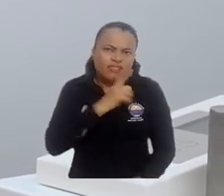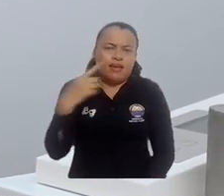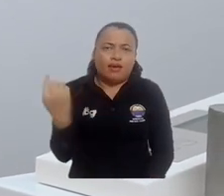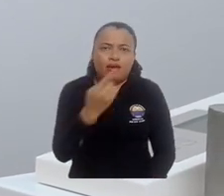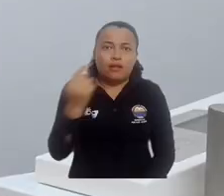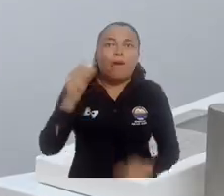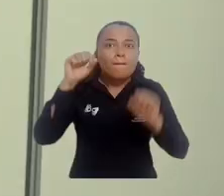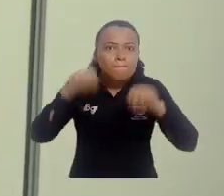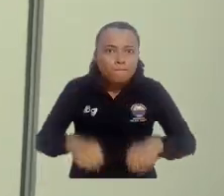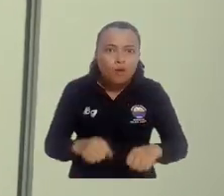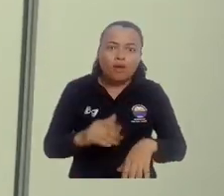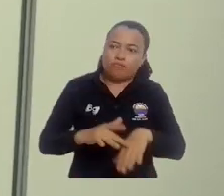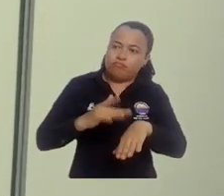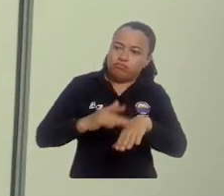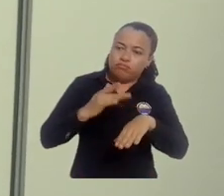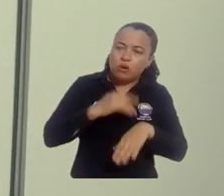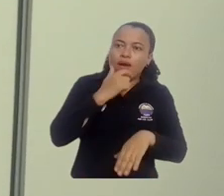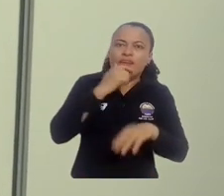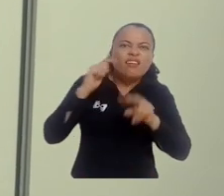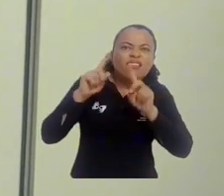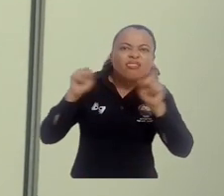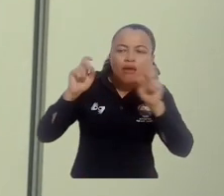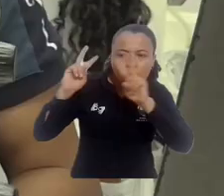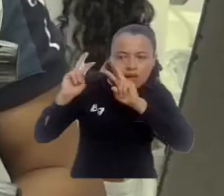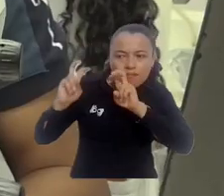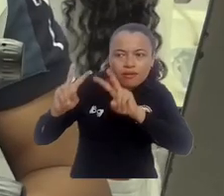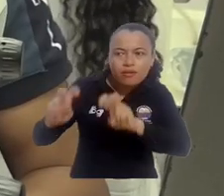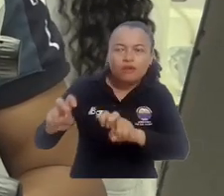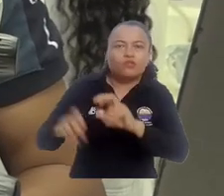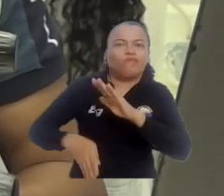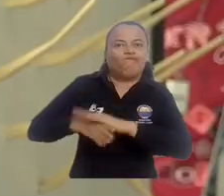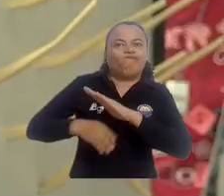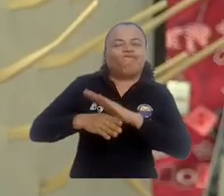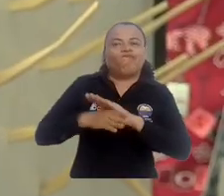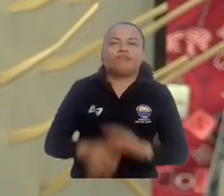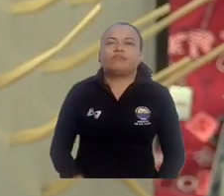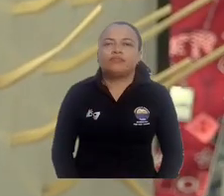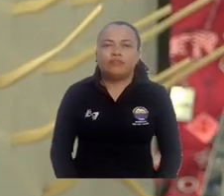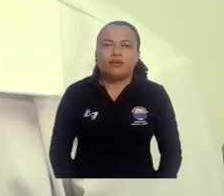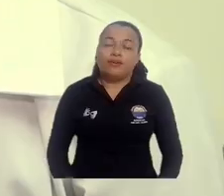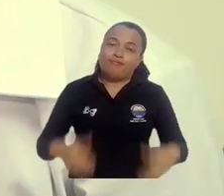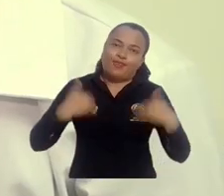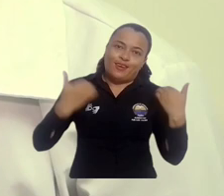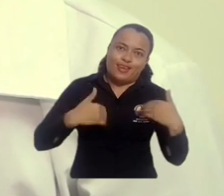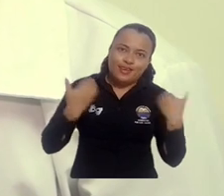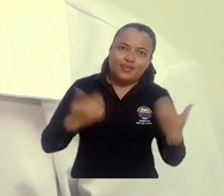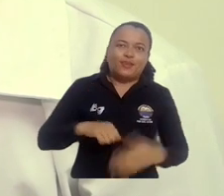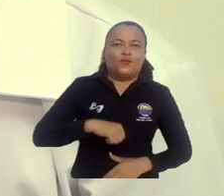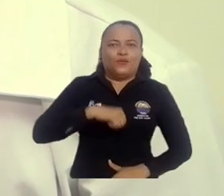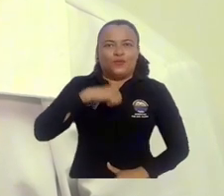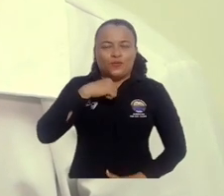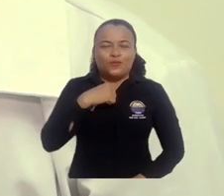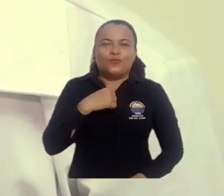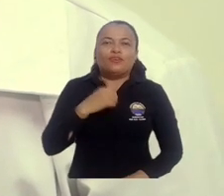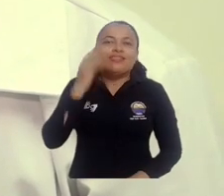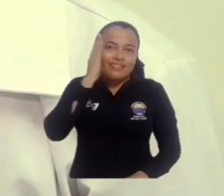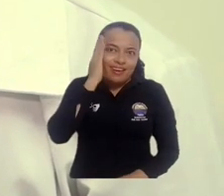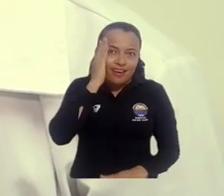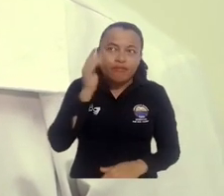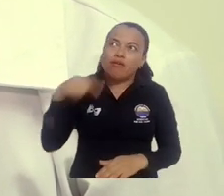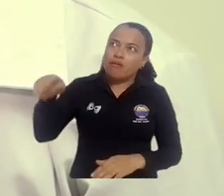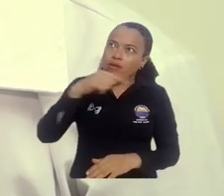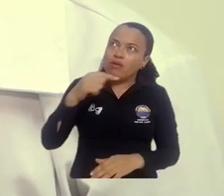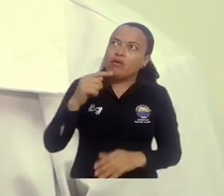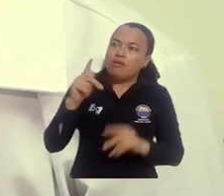de la universidad puedan como animarse a la investigación, a salir adelante. Fue alegría, fue orgullo, fue saber de